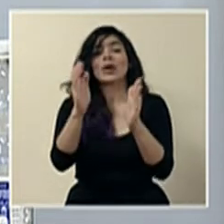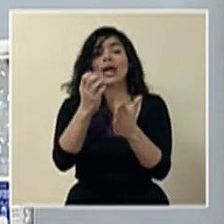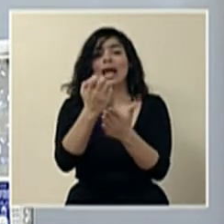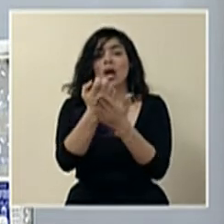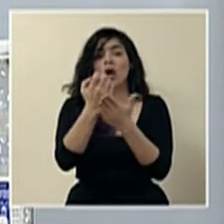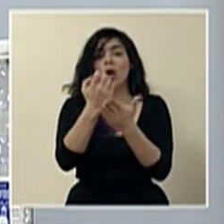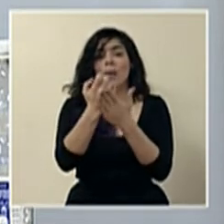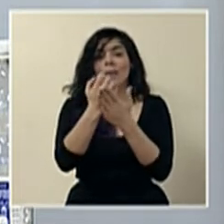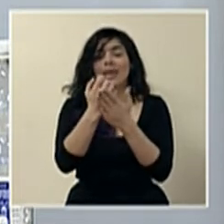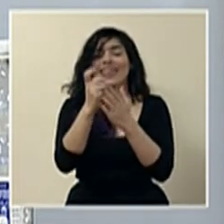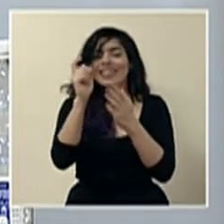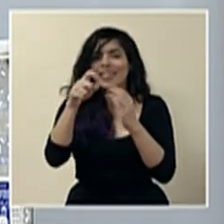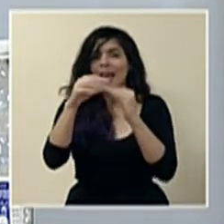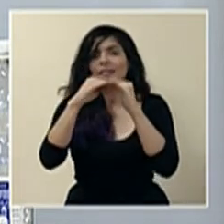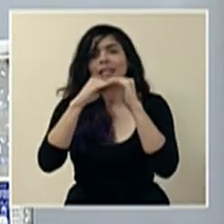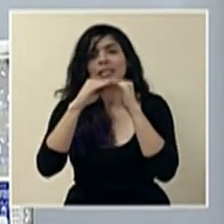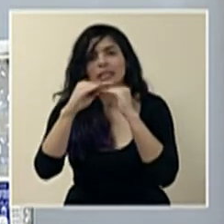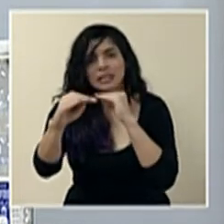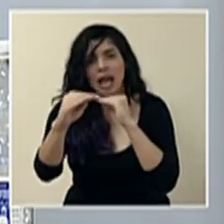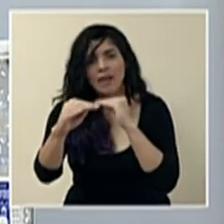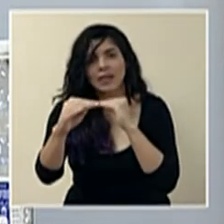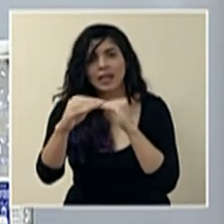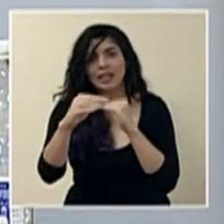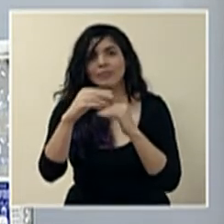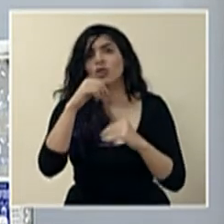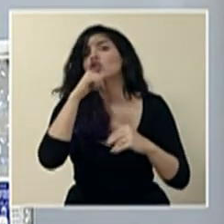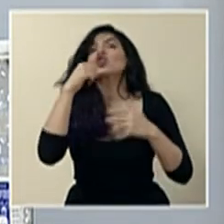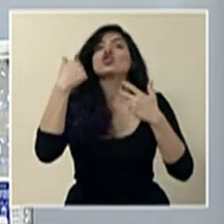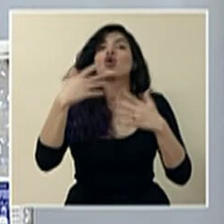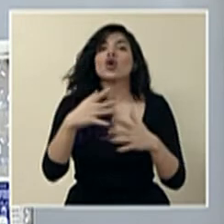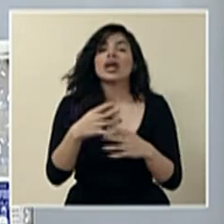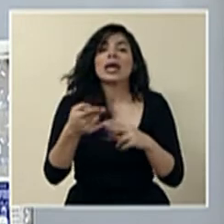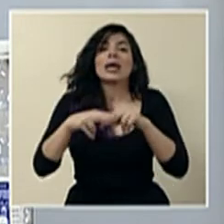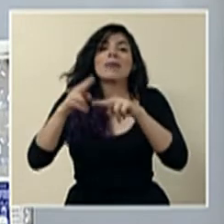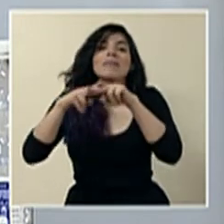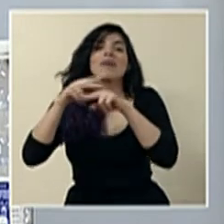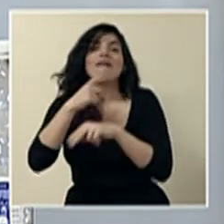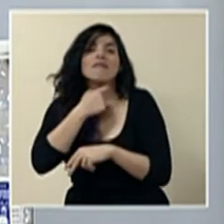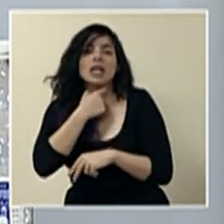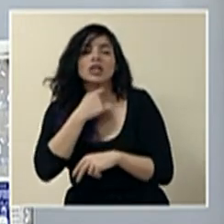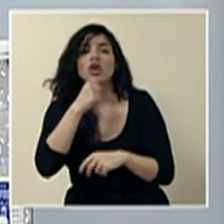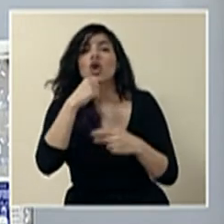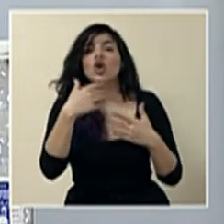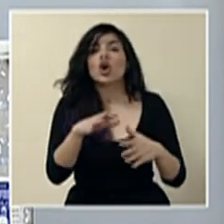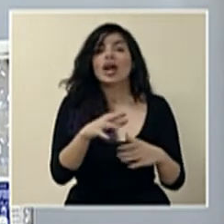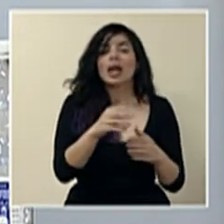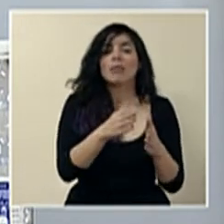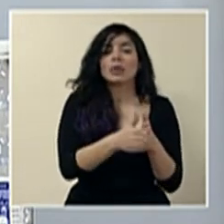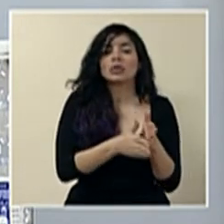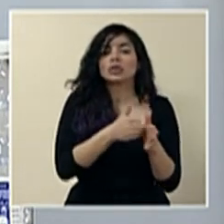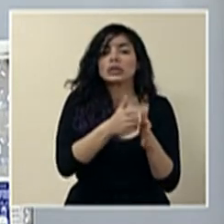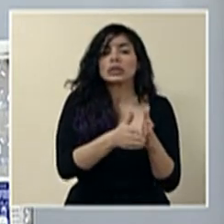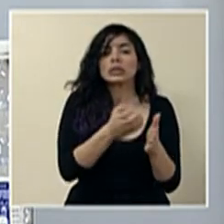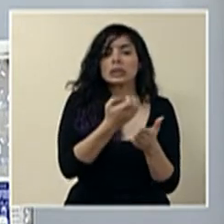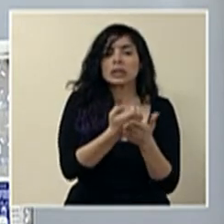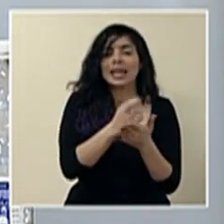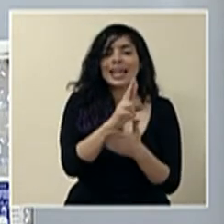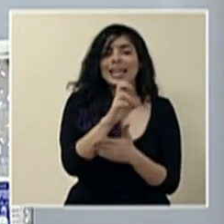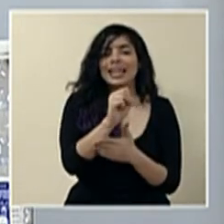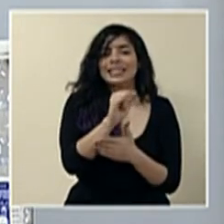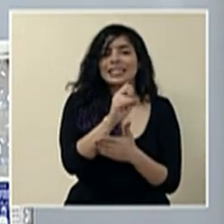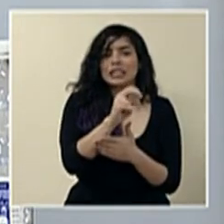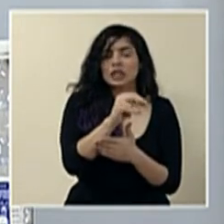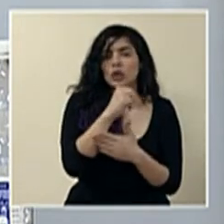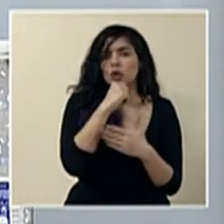macroeconómica estable. No queremos hiperinflación, no queremos recesiones, no queremos